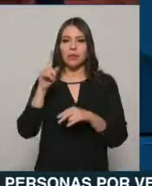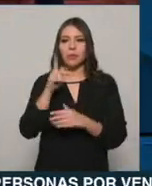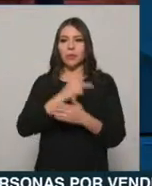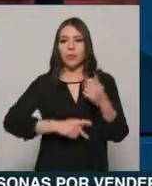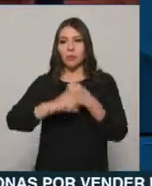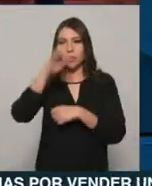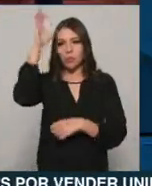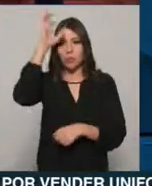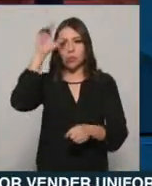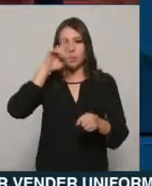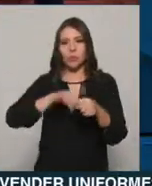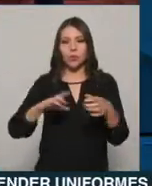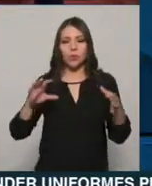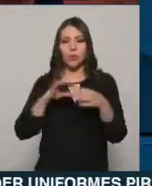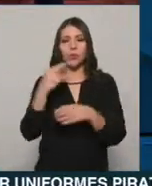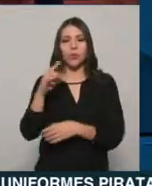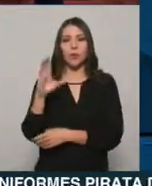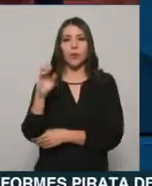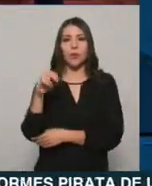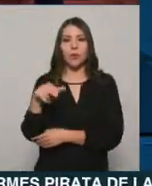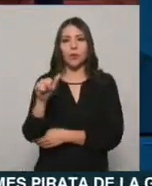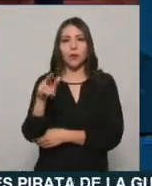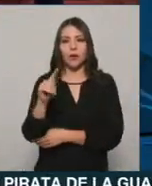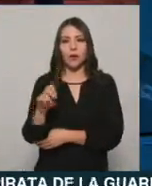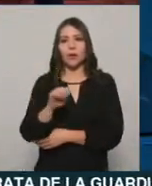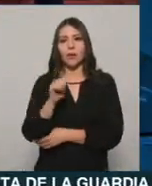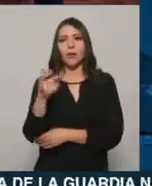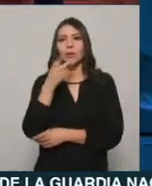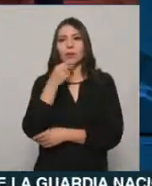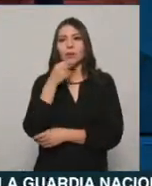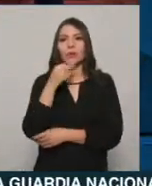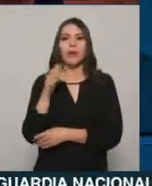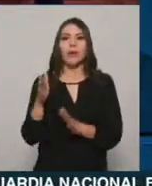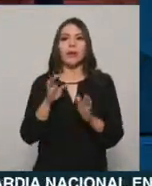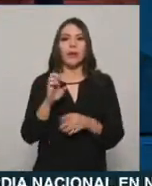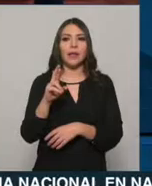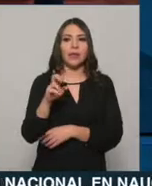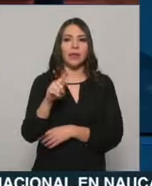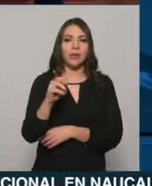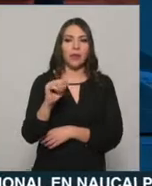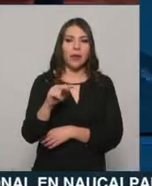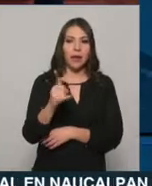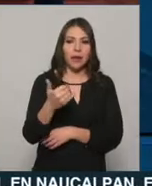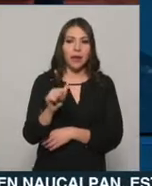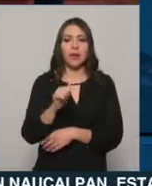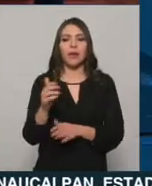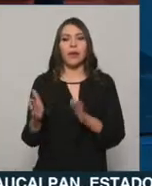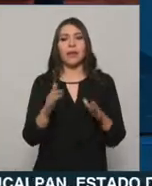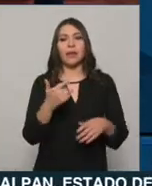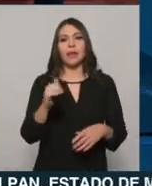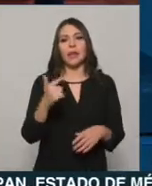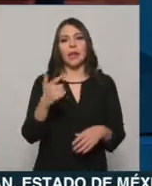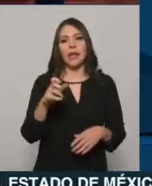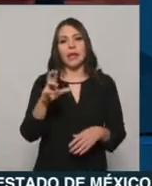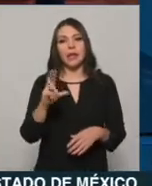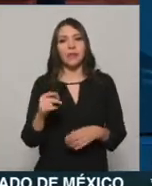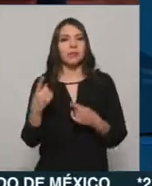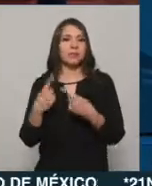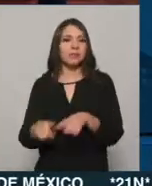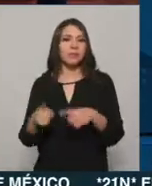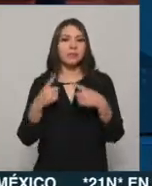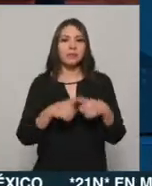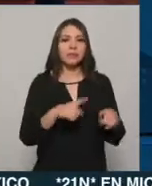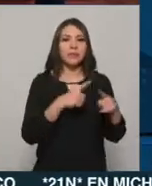un consorcio que se llama Conarte, el maestro Ernesto Anaya, el jilguero, que es alumno del Cuervo. En fin, tenemos